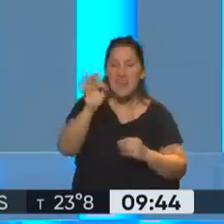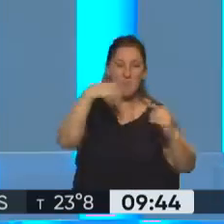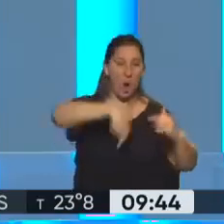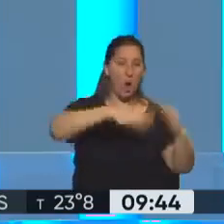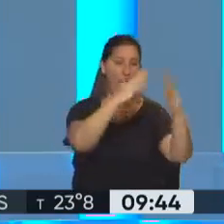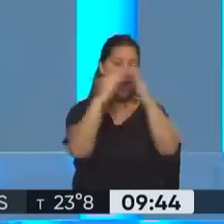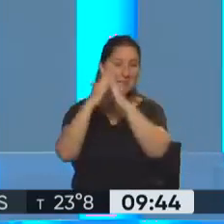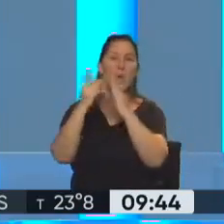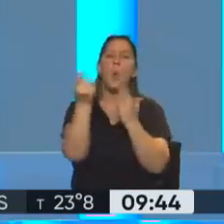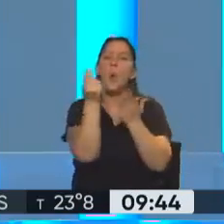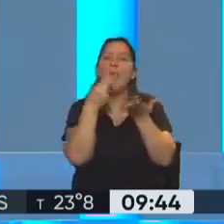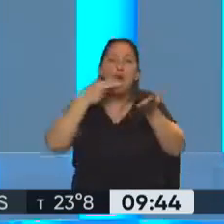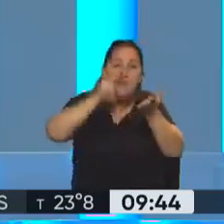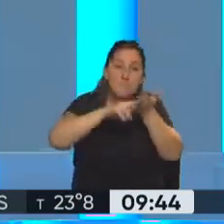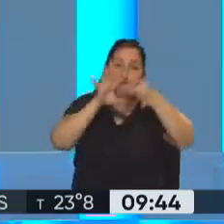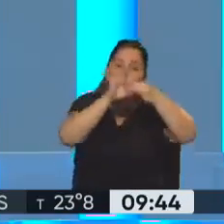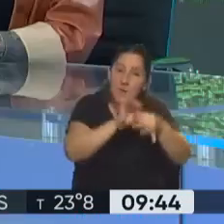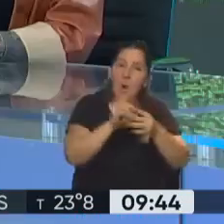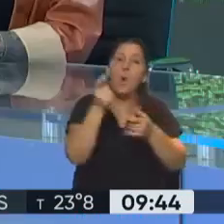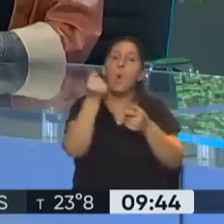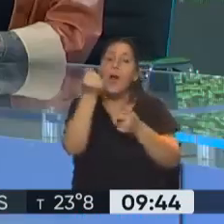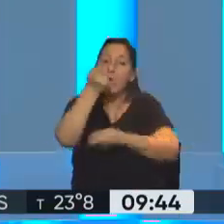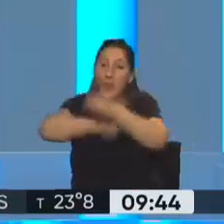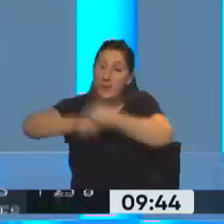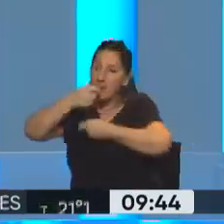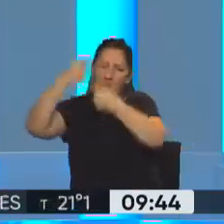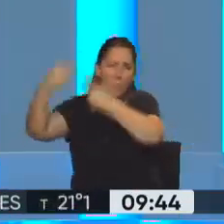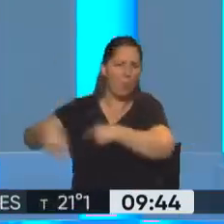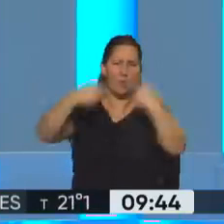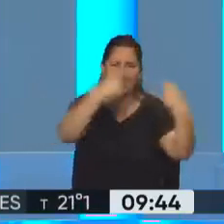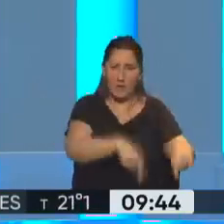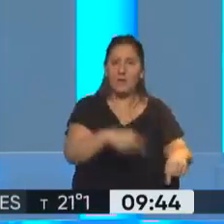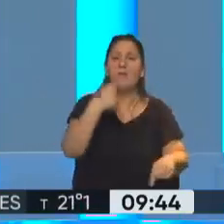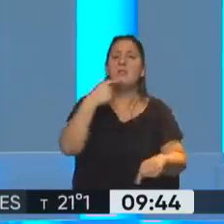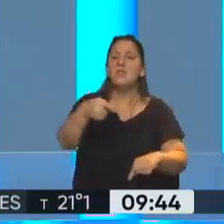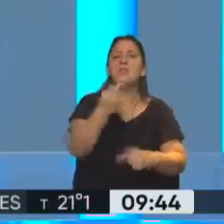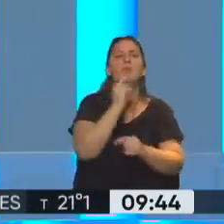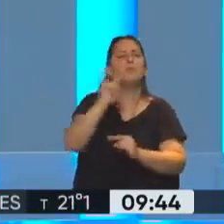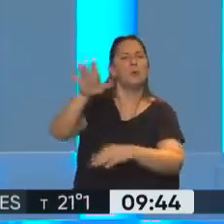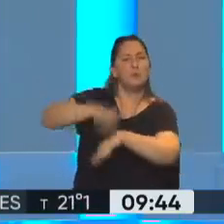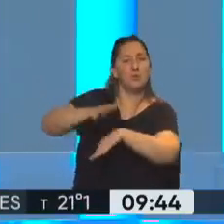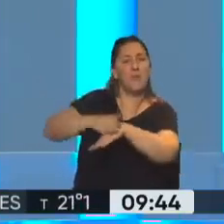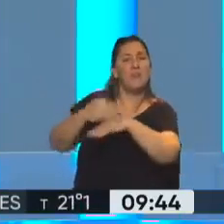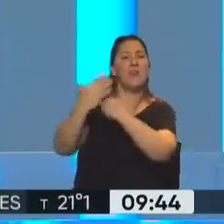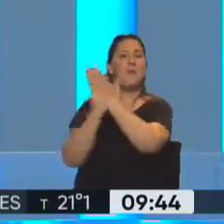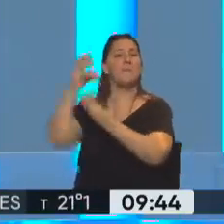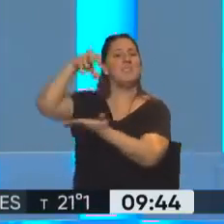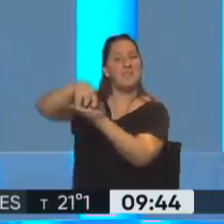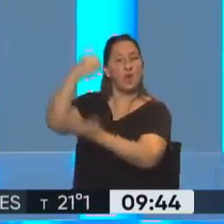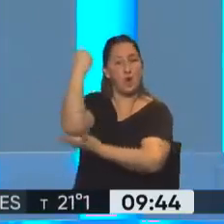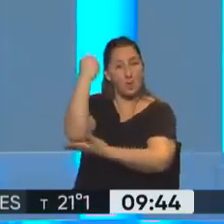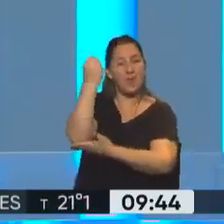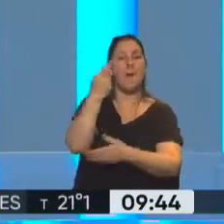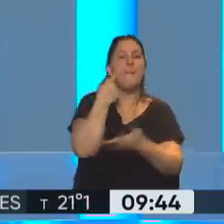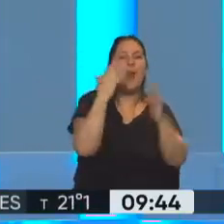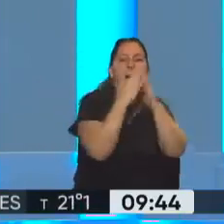el valor fiscal está muy lejos del valor de mercado dijo que esto va a pasar al ministerio de conocían si alguien conoce de revalúo inmobiliario